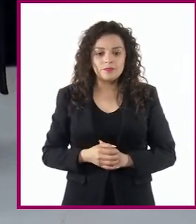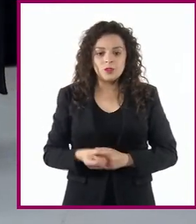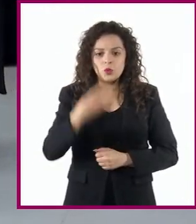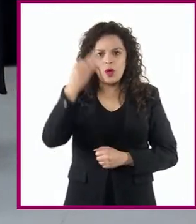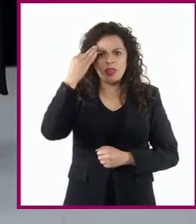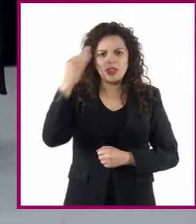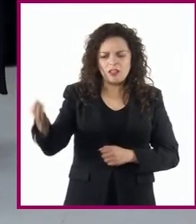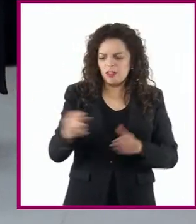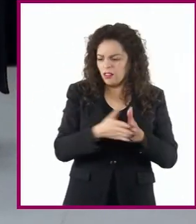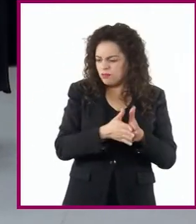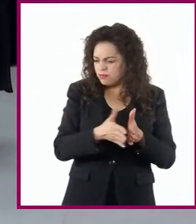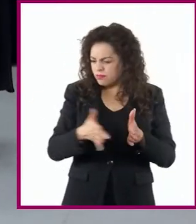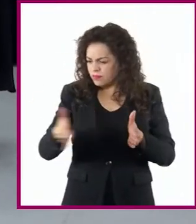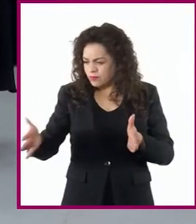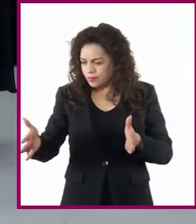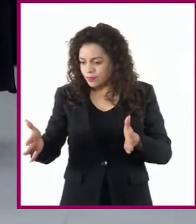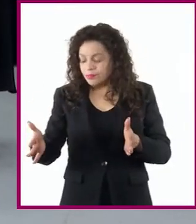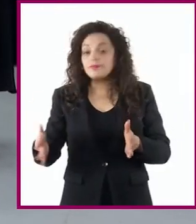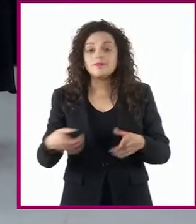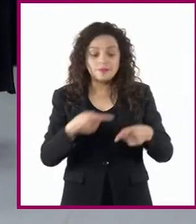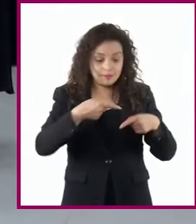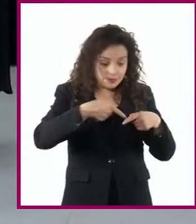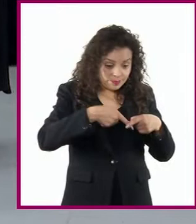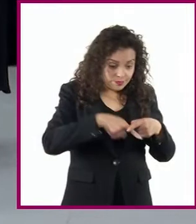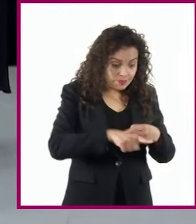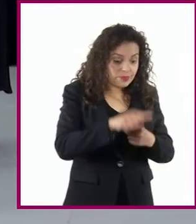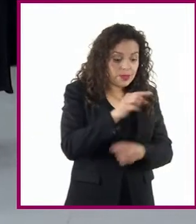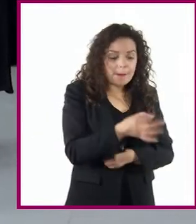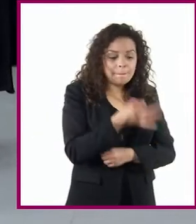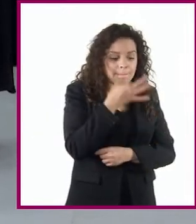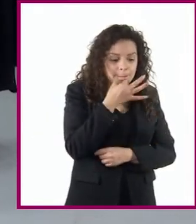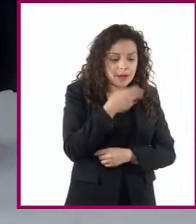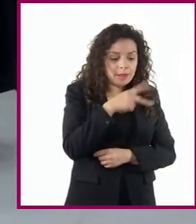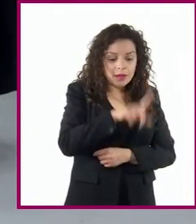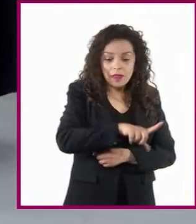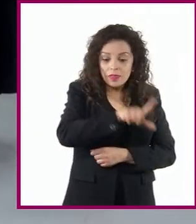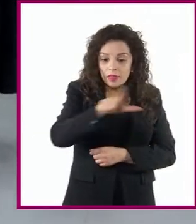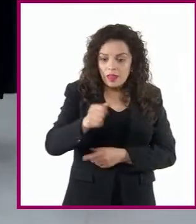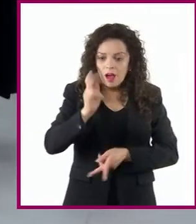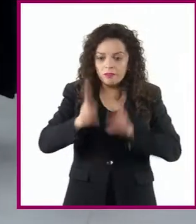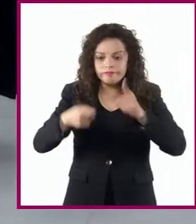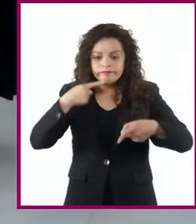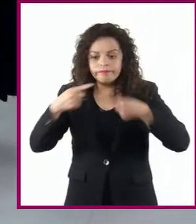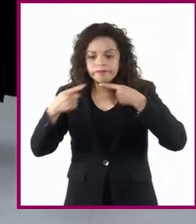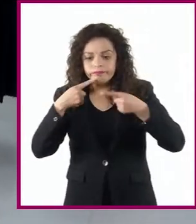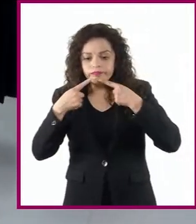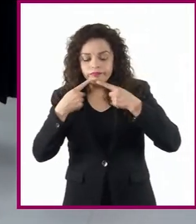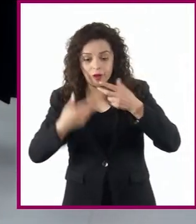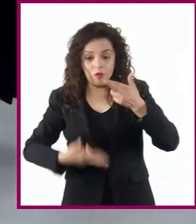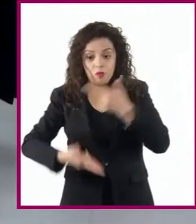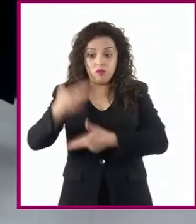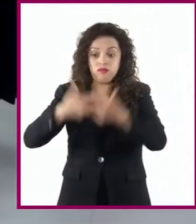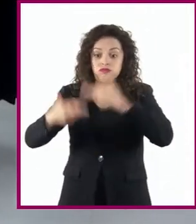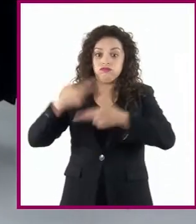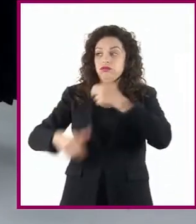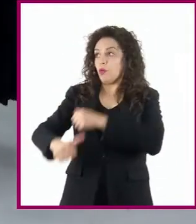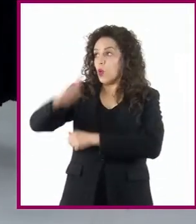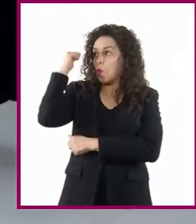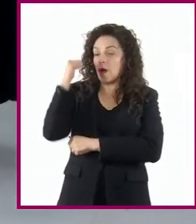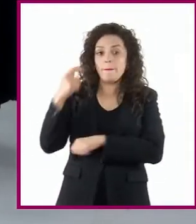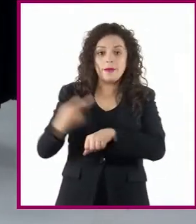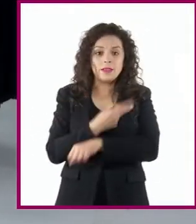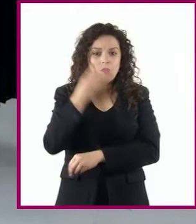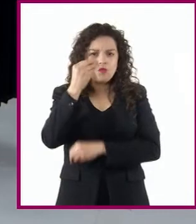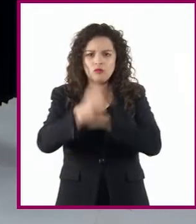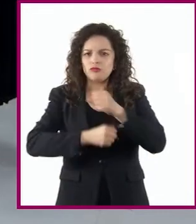unos minutos, pero posteriormente en el desarrollo de la conversación retroceden muchos años.